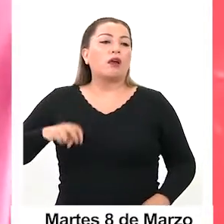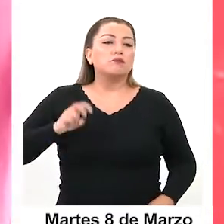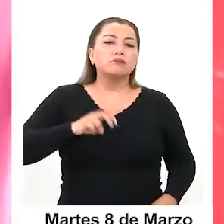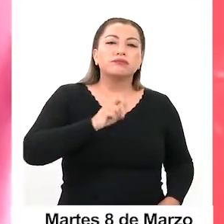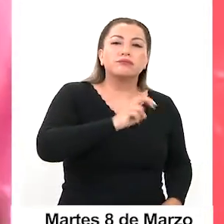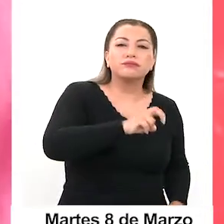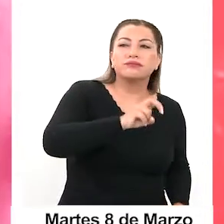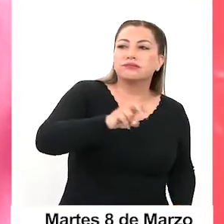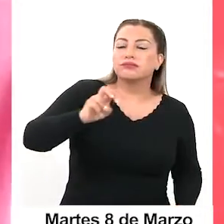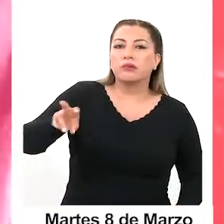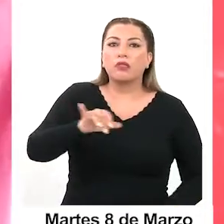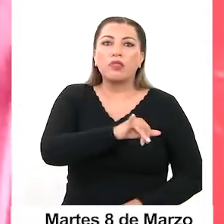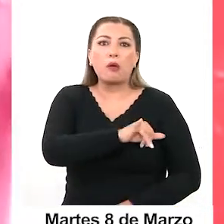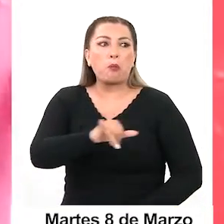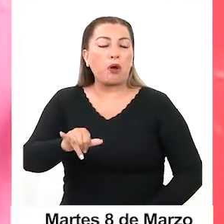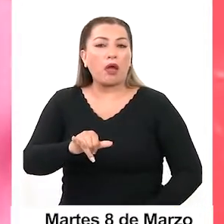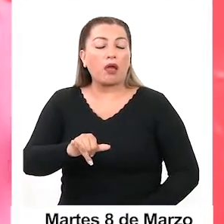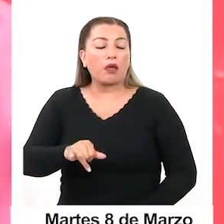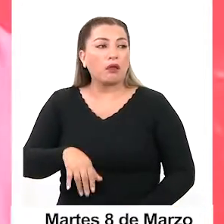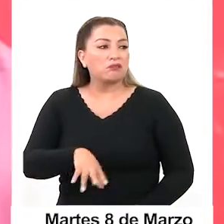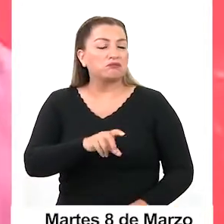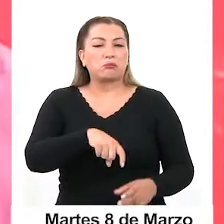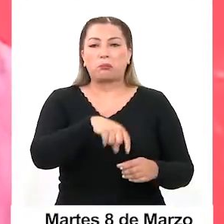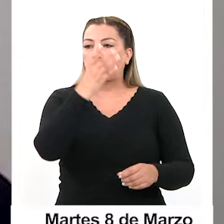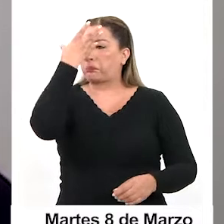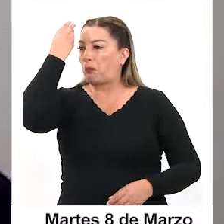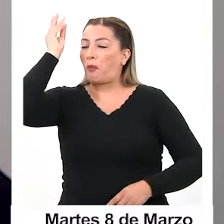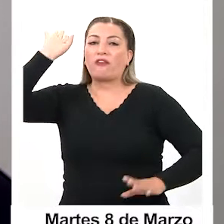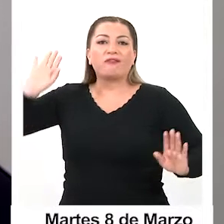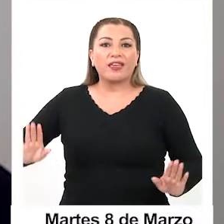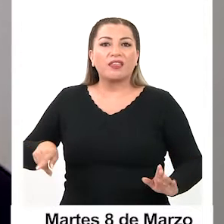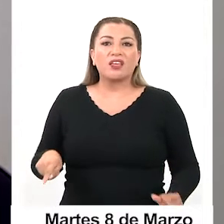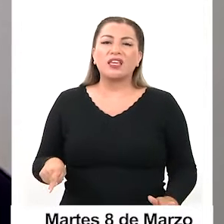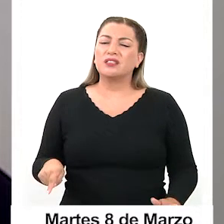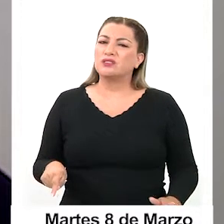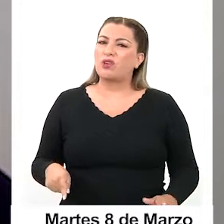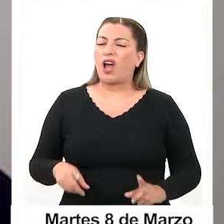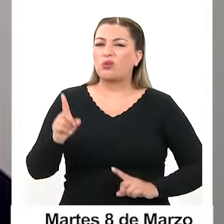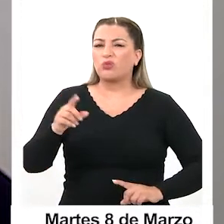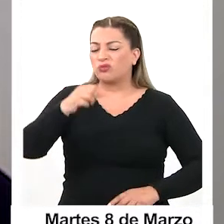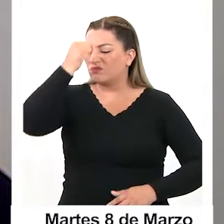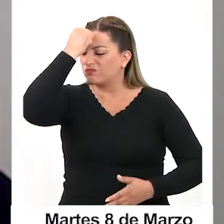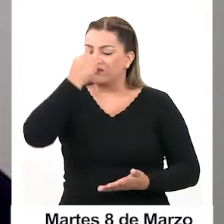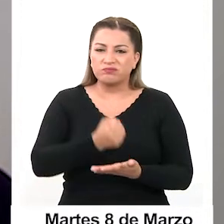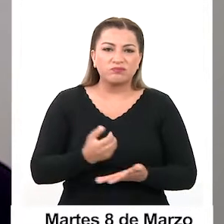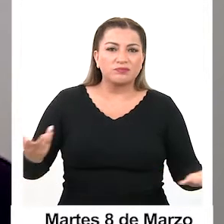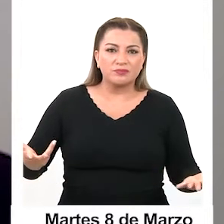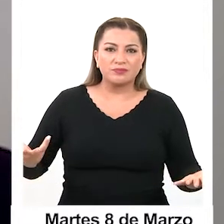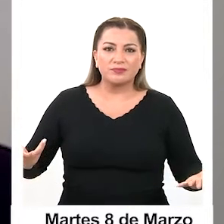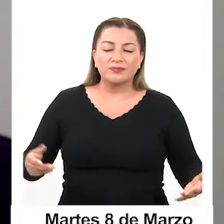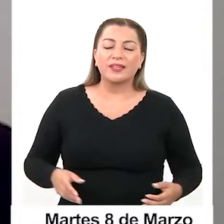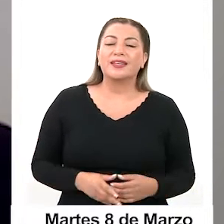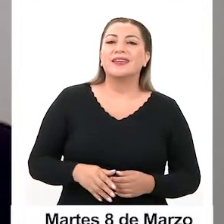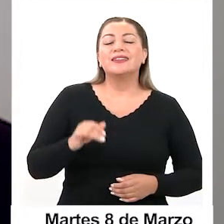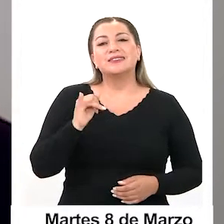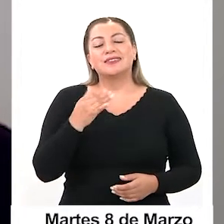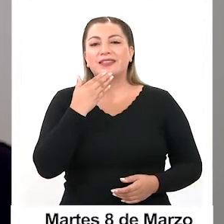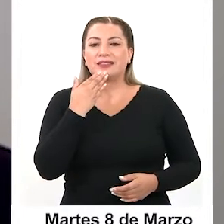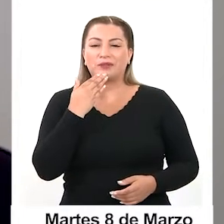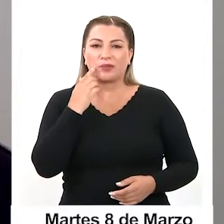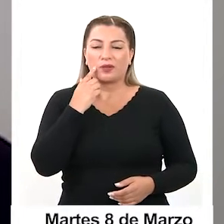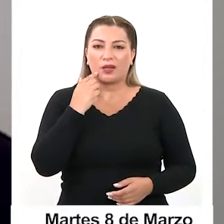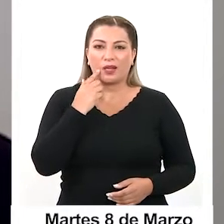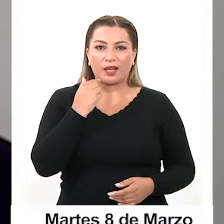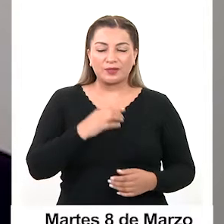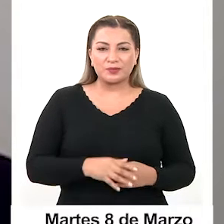bueno, como se dice en buen chileno, si te he visto no me acuerdo, digamos. Y eso produjo una tremenda frustración. Sí, y además incluso